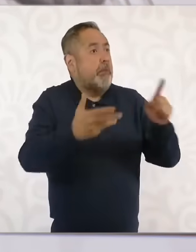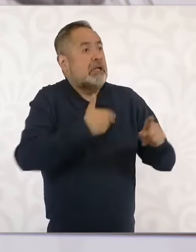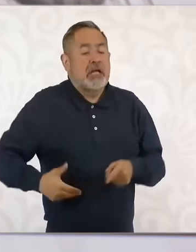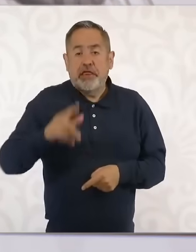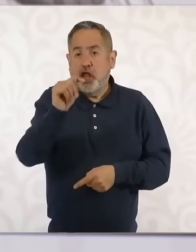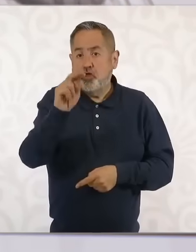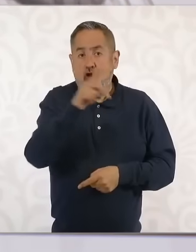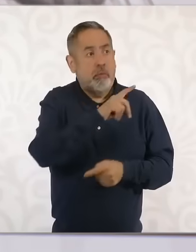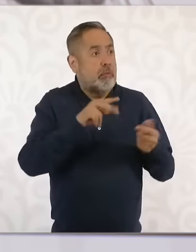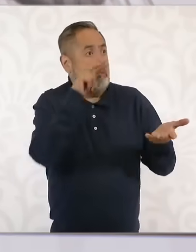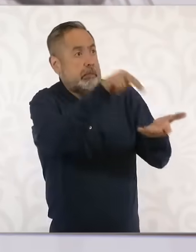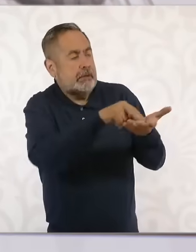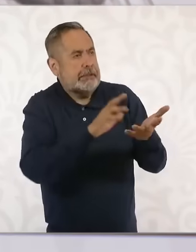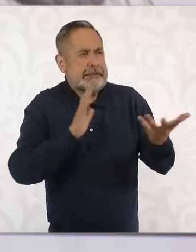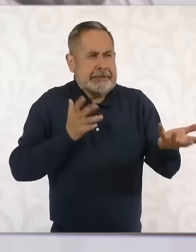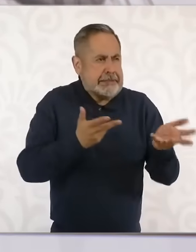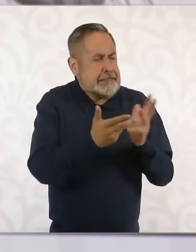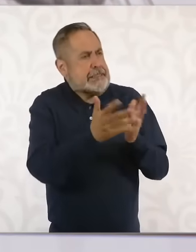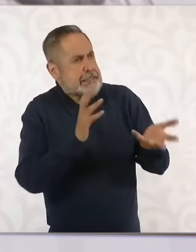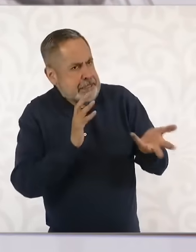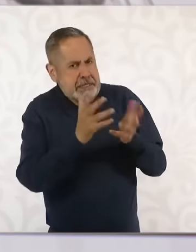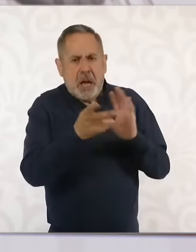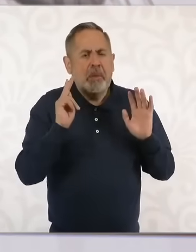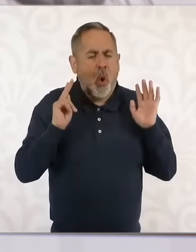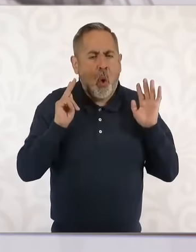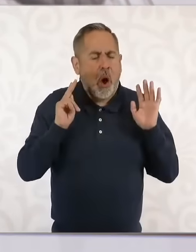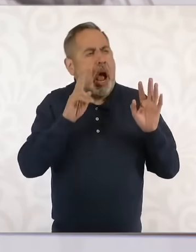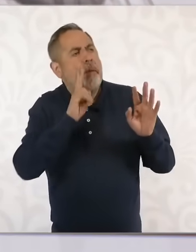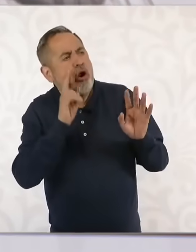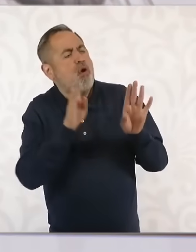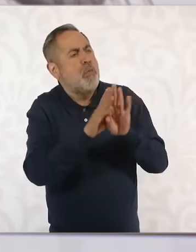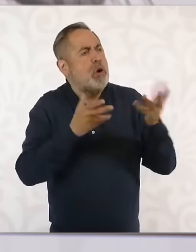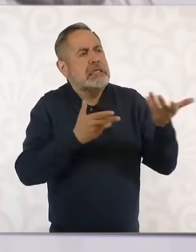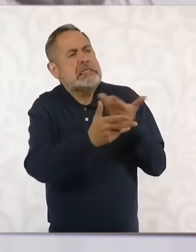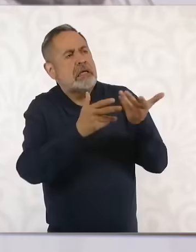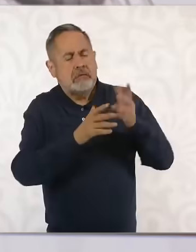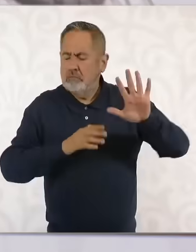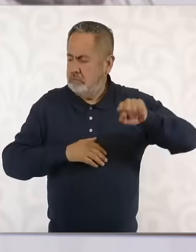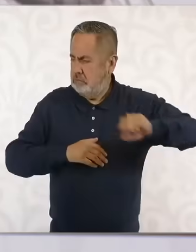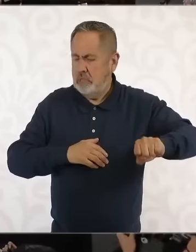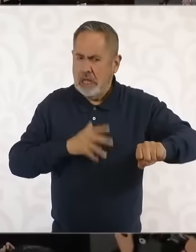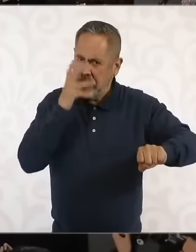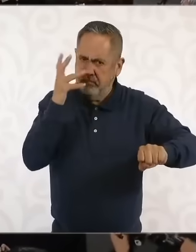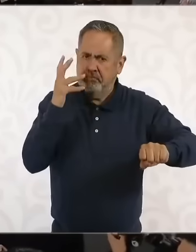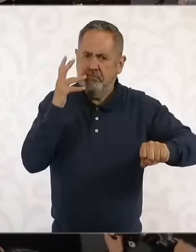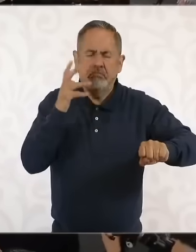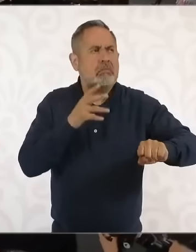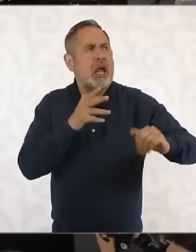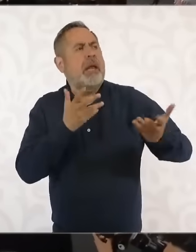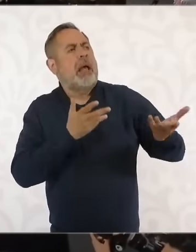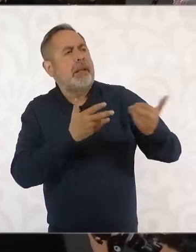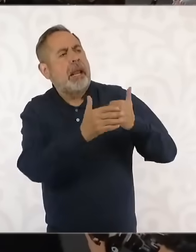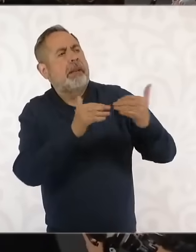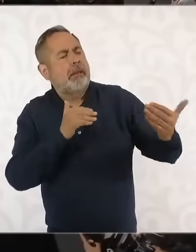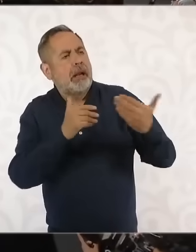Trump, pero vamos a buscar siempre el entendimiento manteniendo nuestros principios firmes. Sobre el tema